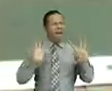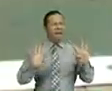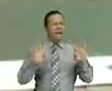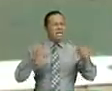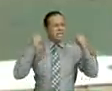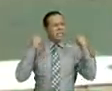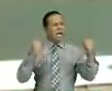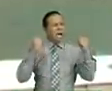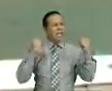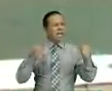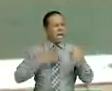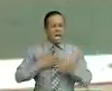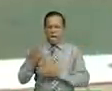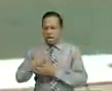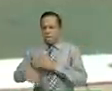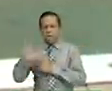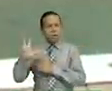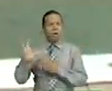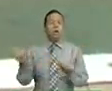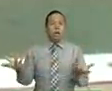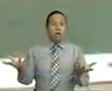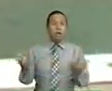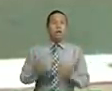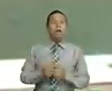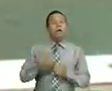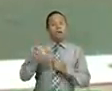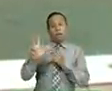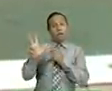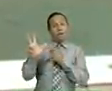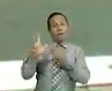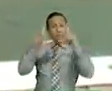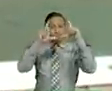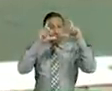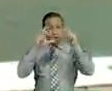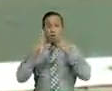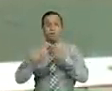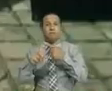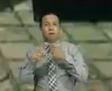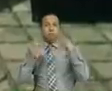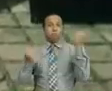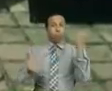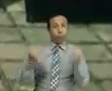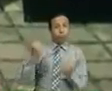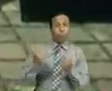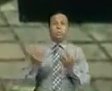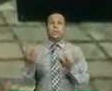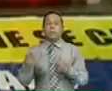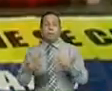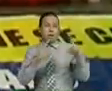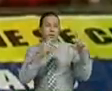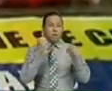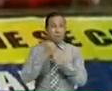El equipo de prensa integrado por periodista, fotógrafo y chofer fue secuestrado el 26 de